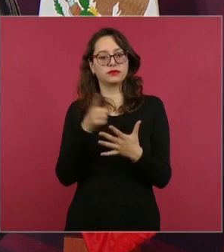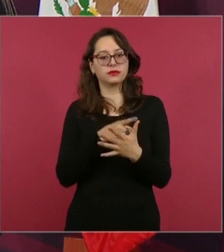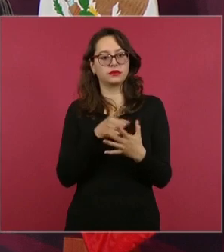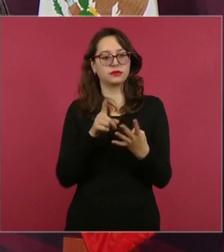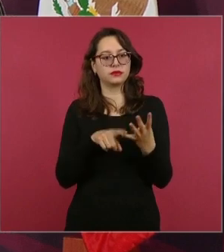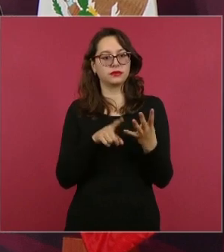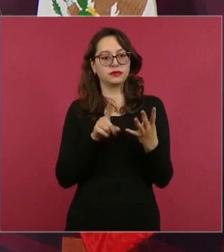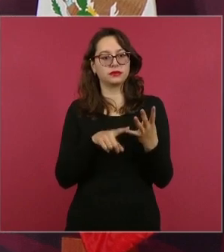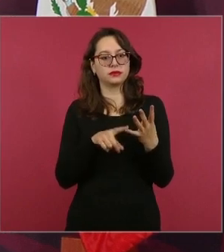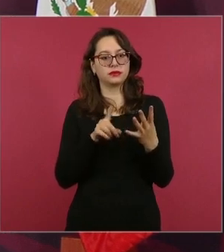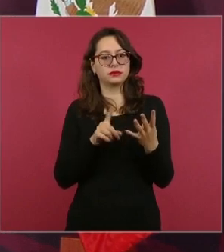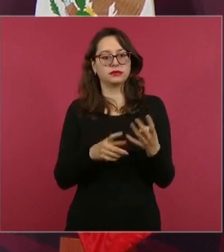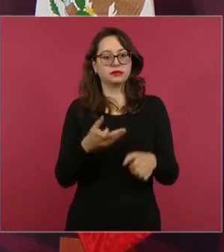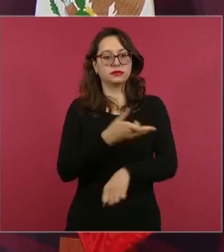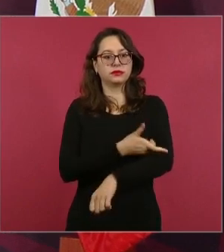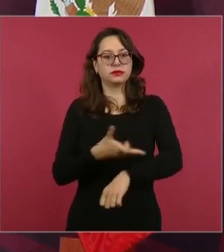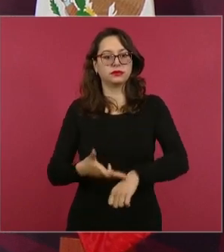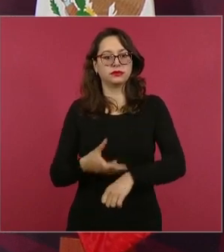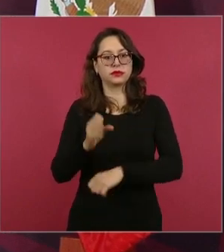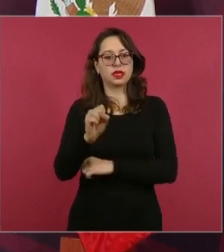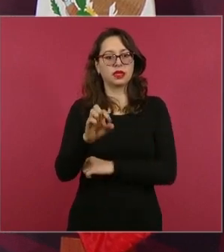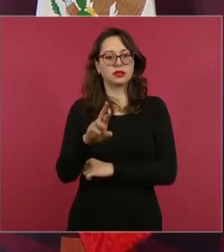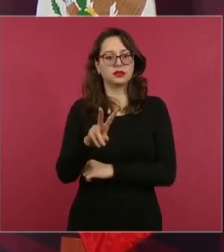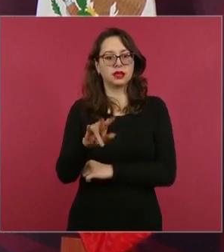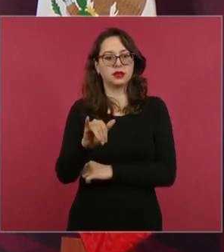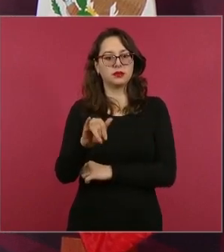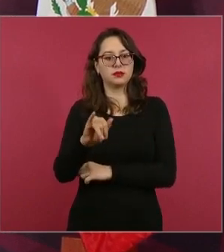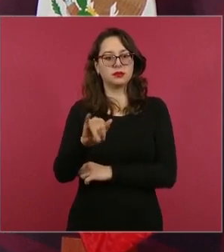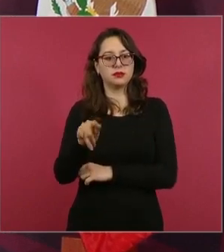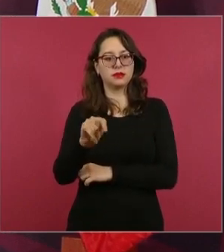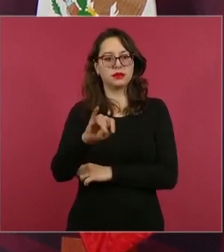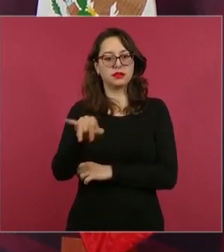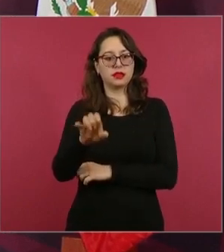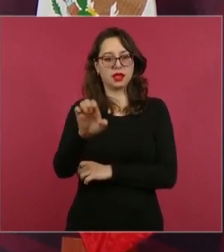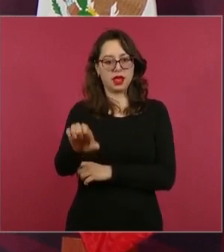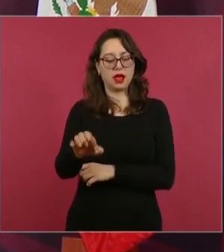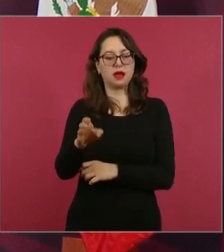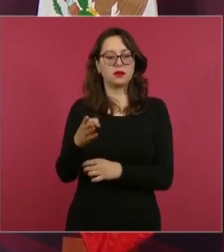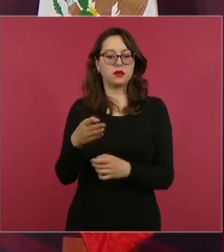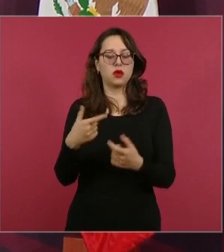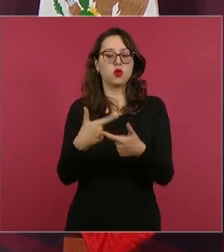Azteca la familia servige que